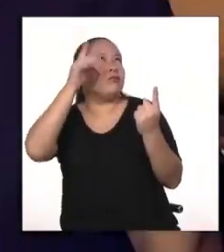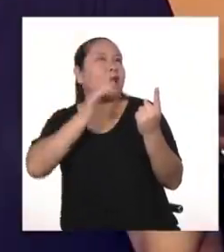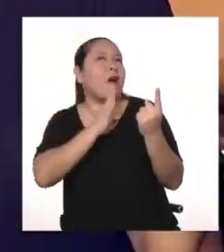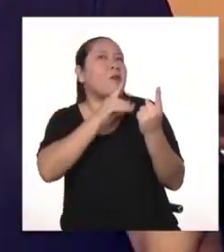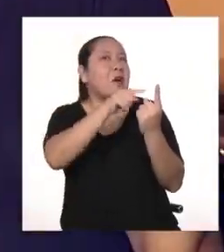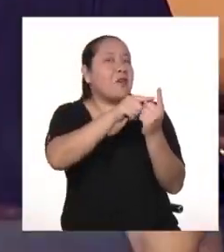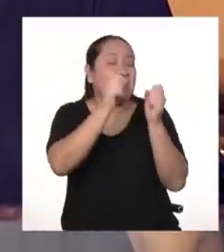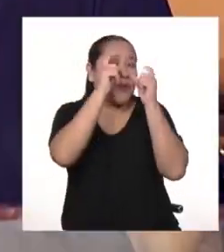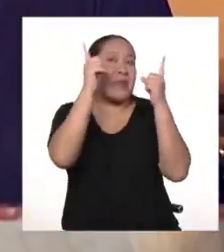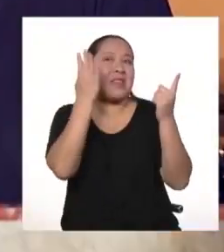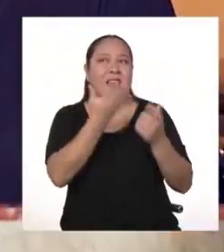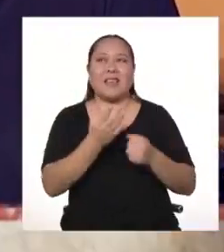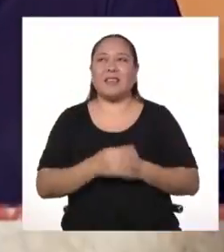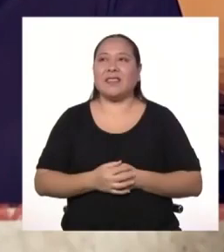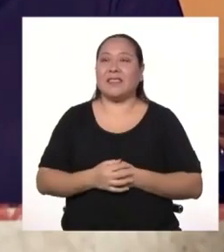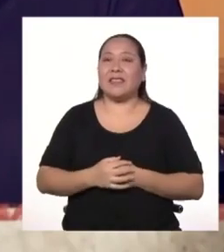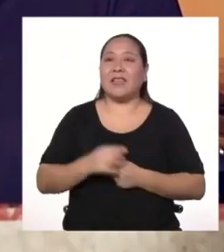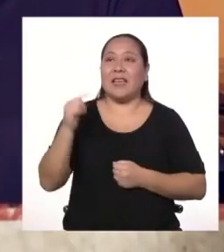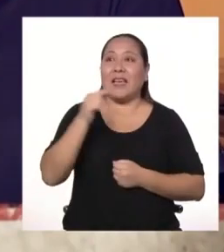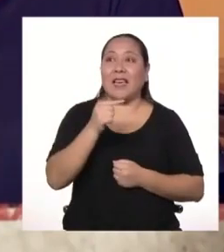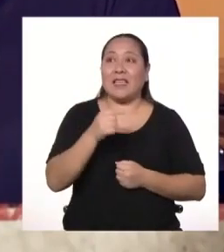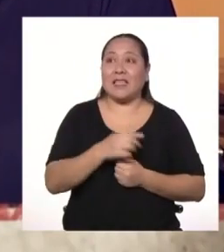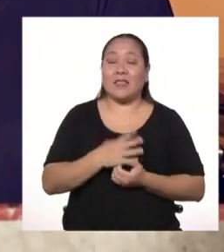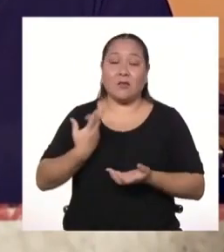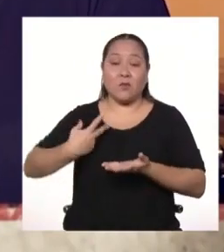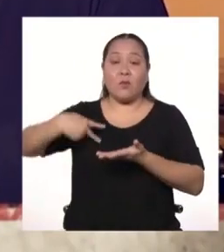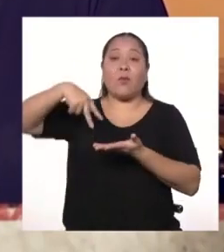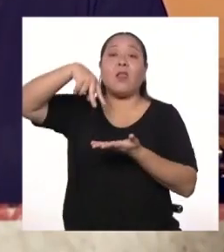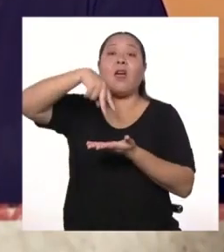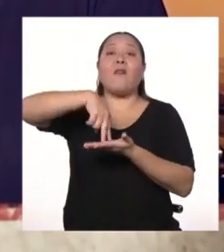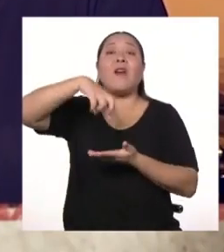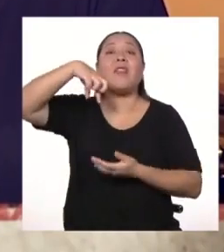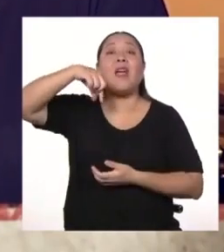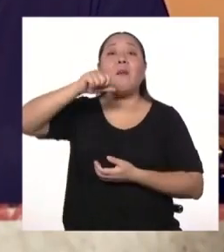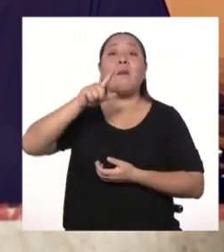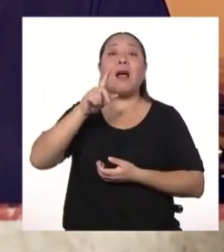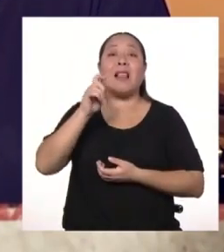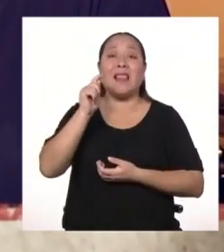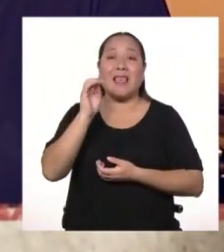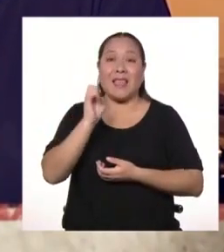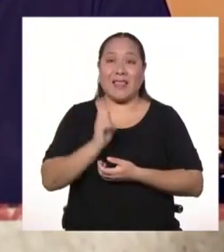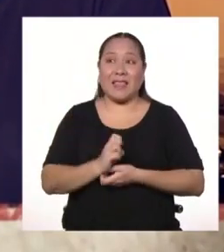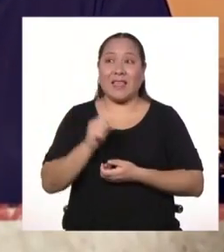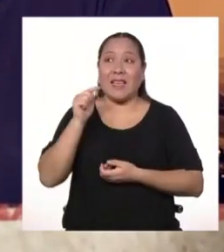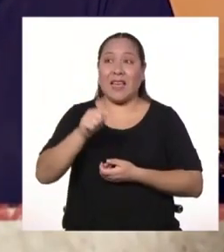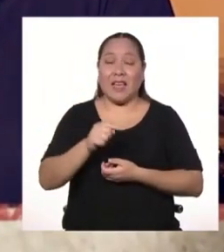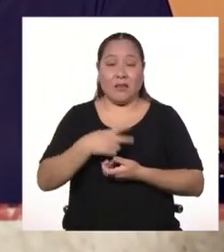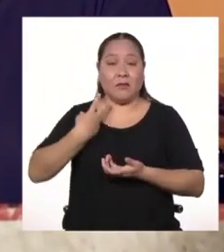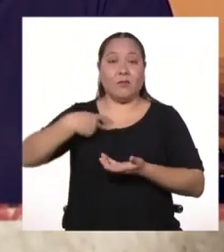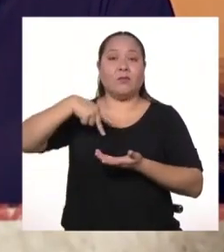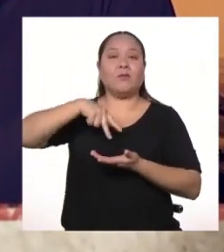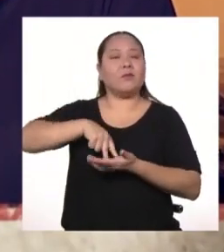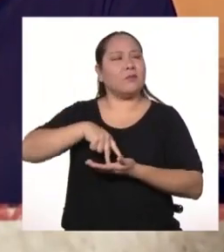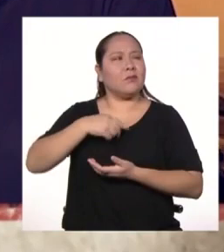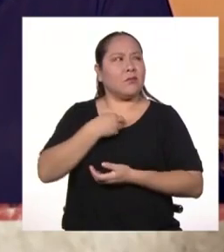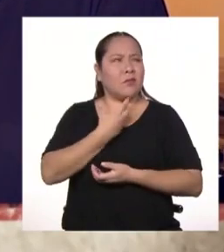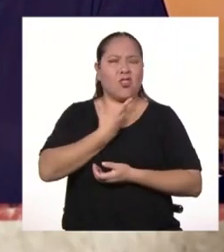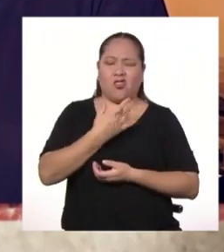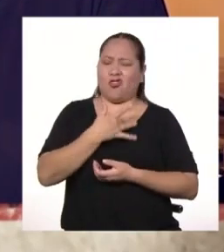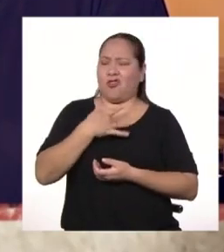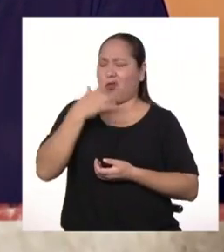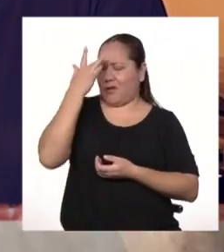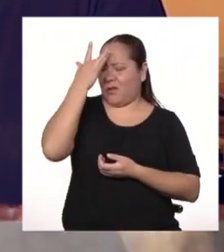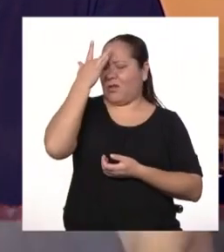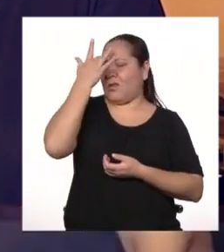Una de las cosas que hacía él, aparte de estas escenas en el Palais Concert, es él mismo tildarse de genio, de